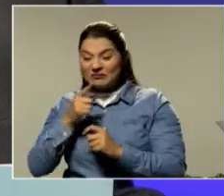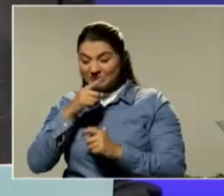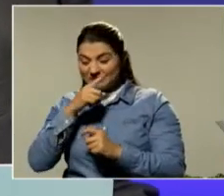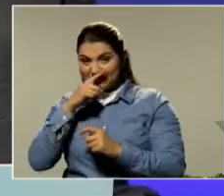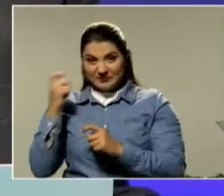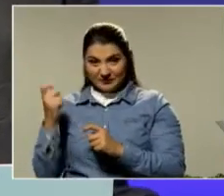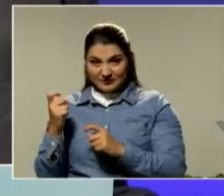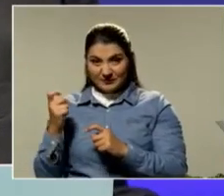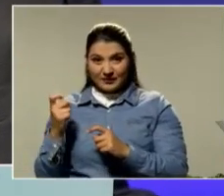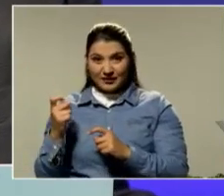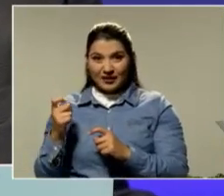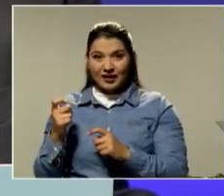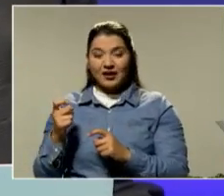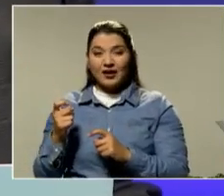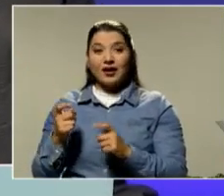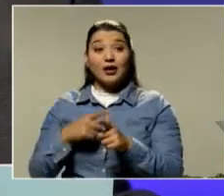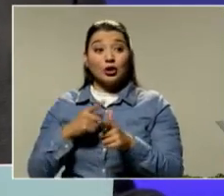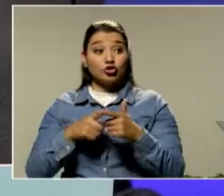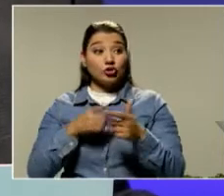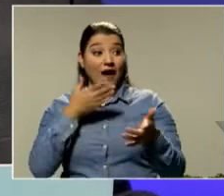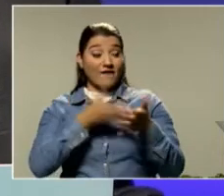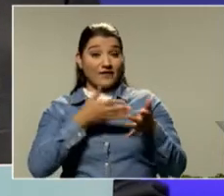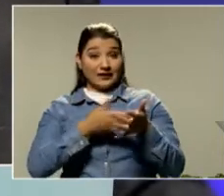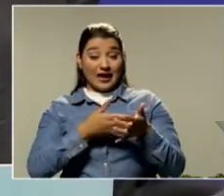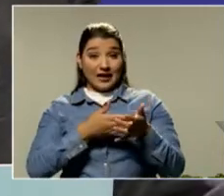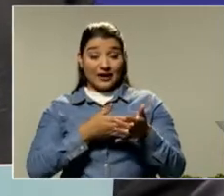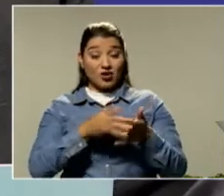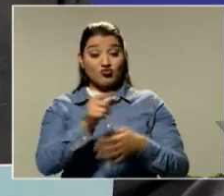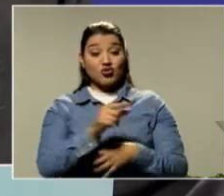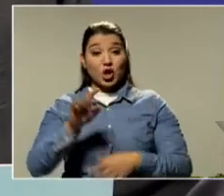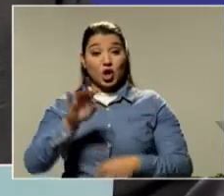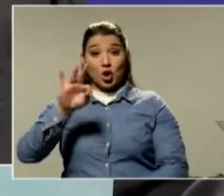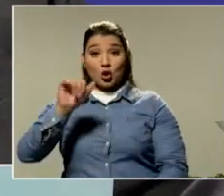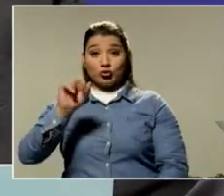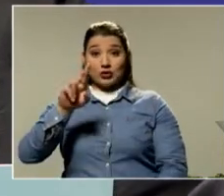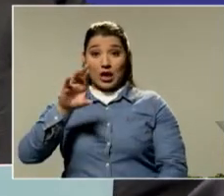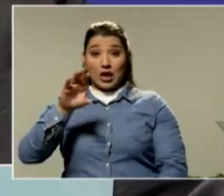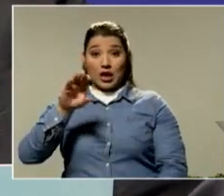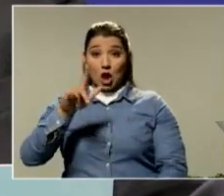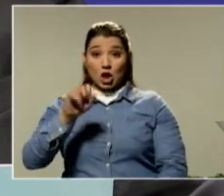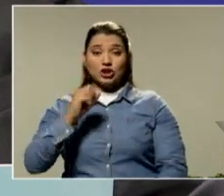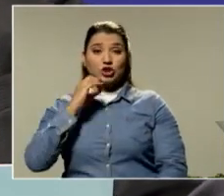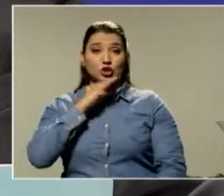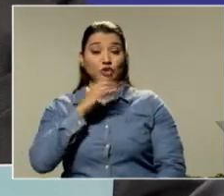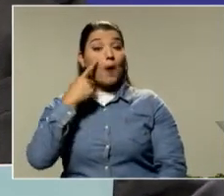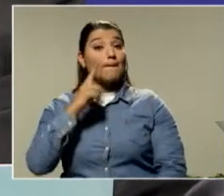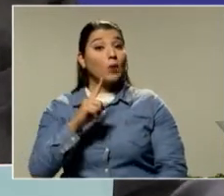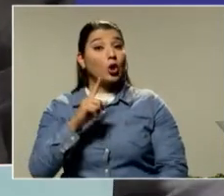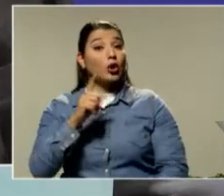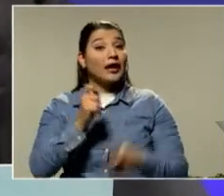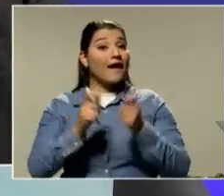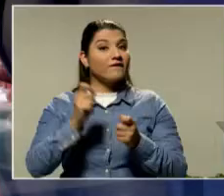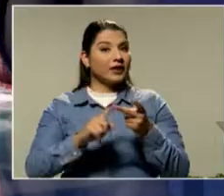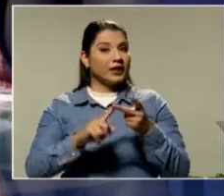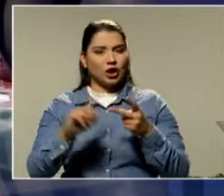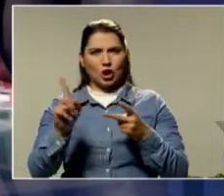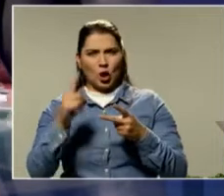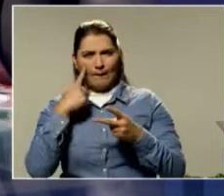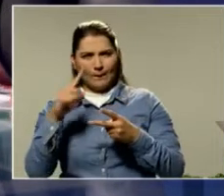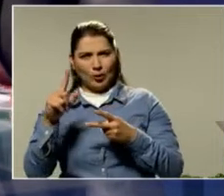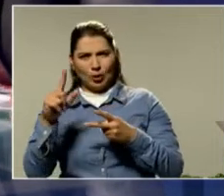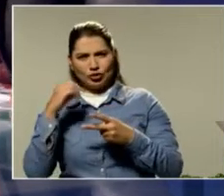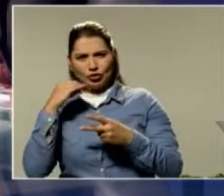pulpa de café que contaminación fecal de las ciudades de esa cuenca, que incluye el río Virilla, ¿verdad? Y otros que pasan por las ciudades. Y